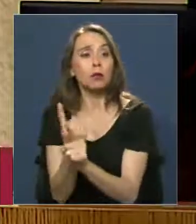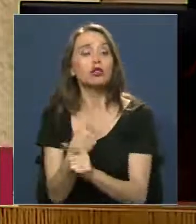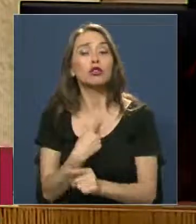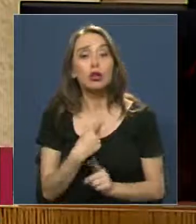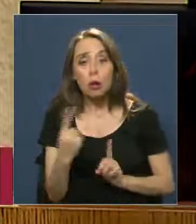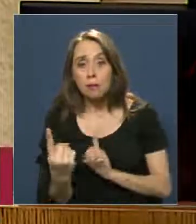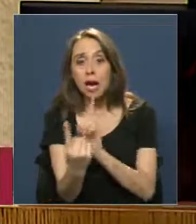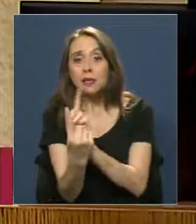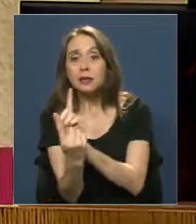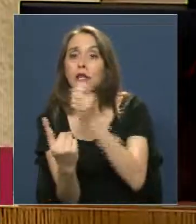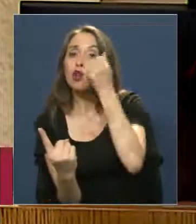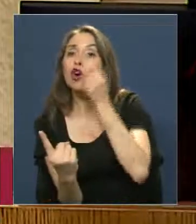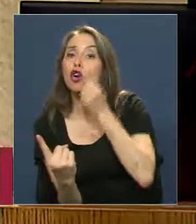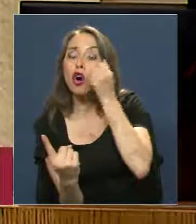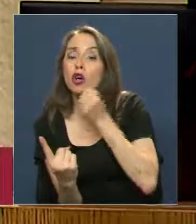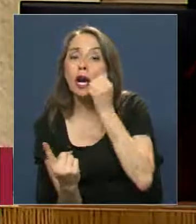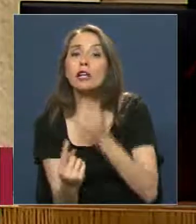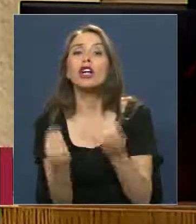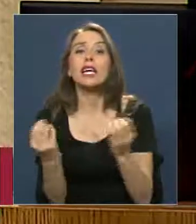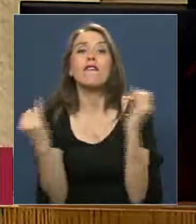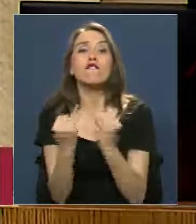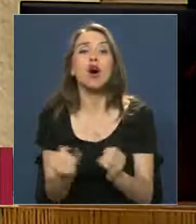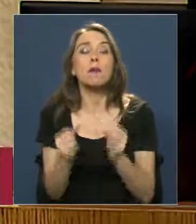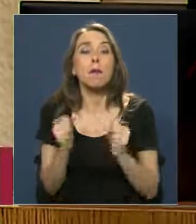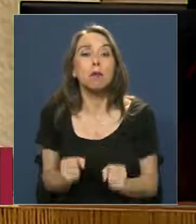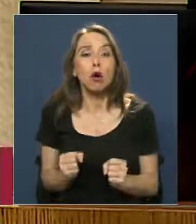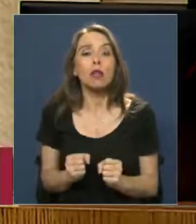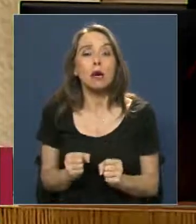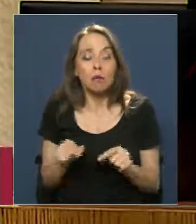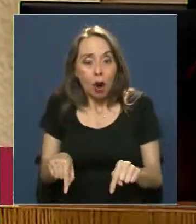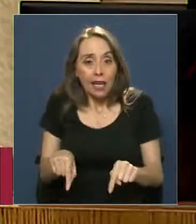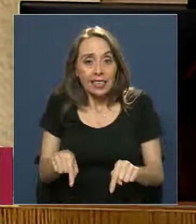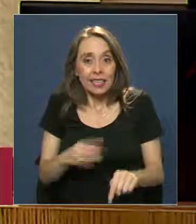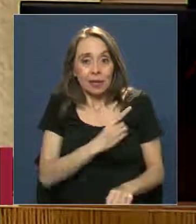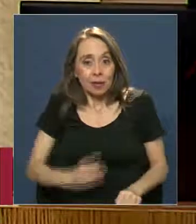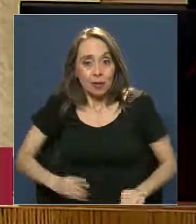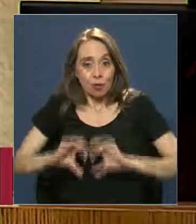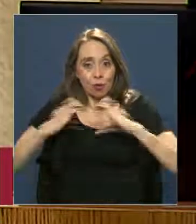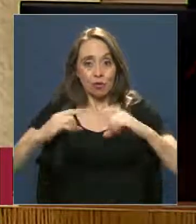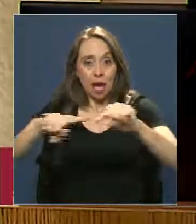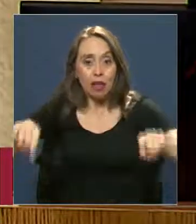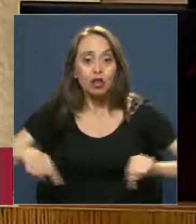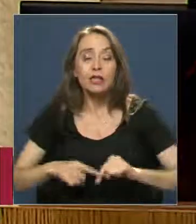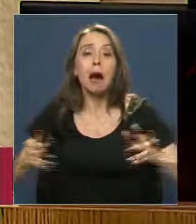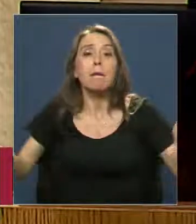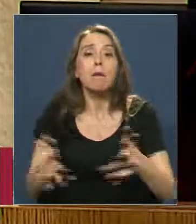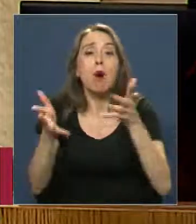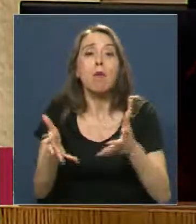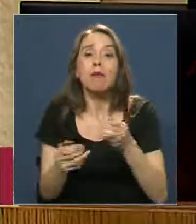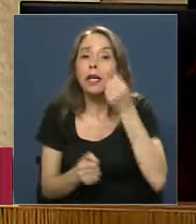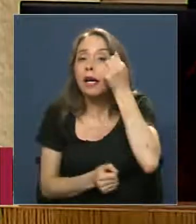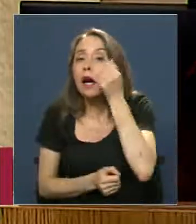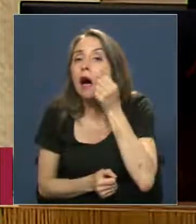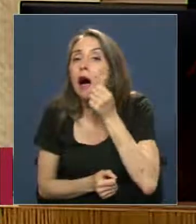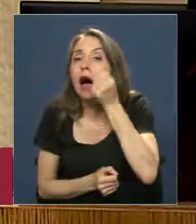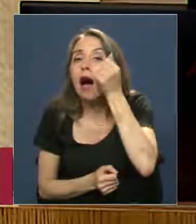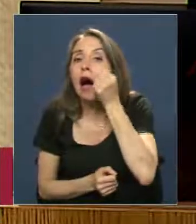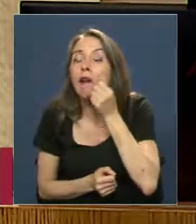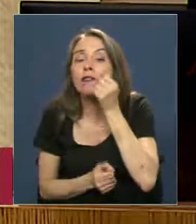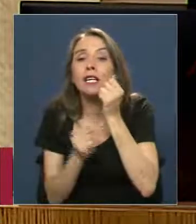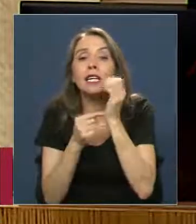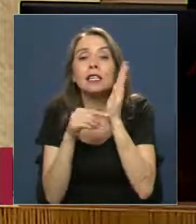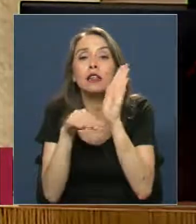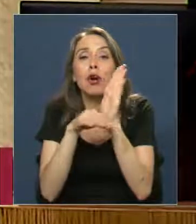afecto. ¿De qué manera pudiéramos promover en esta sala el afecto, que es el